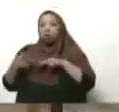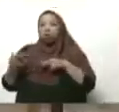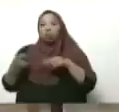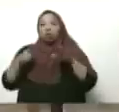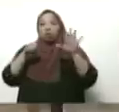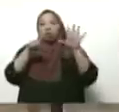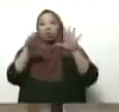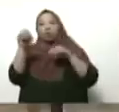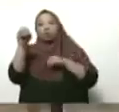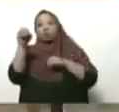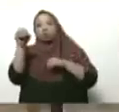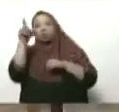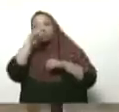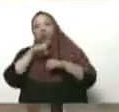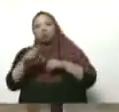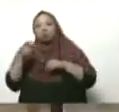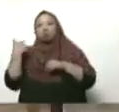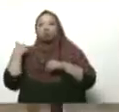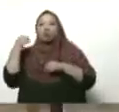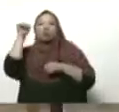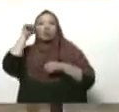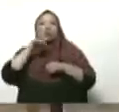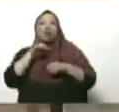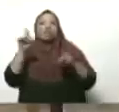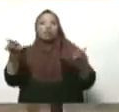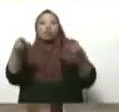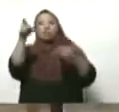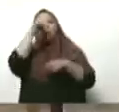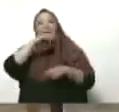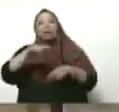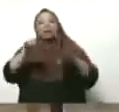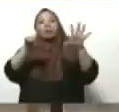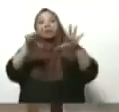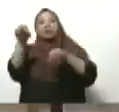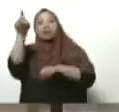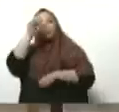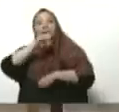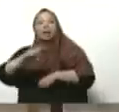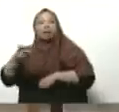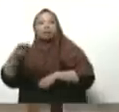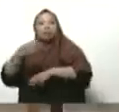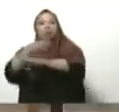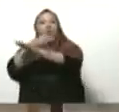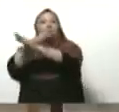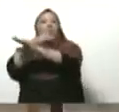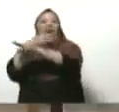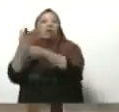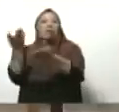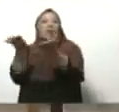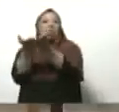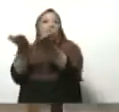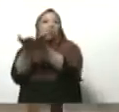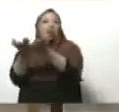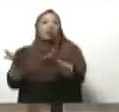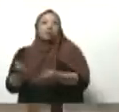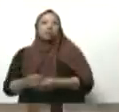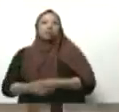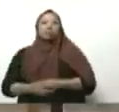60 yo cumpliré alzado 60 años en los años 60 70 que jugaba un niño en una escuela